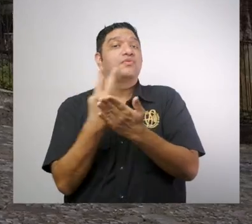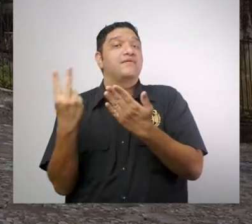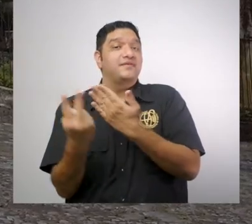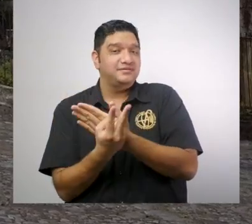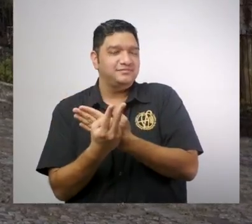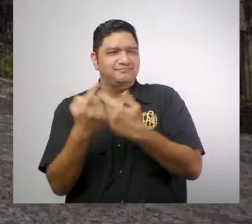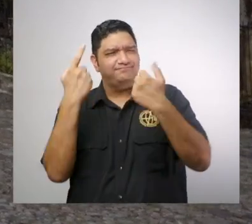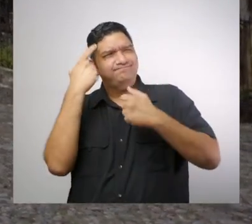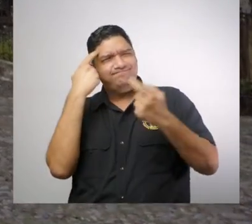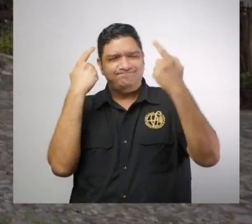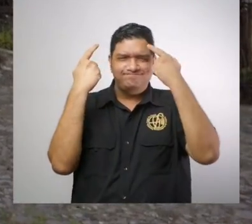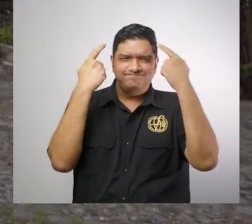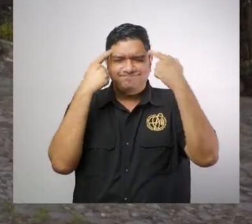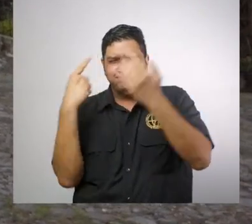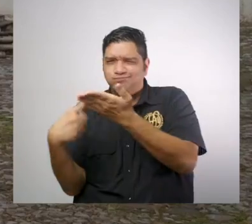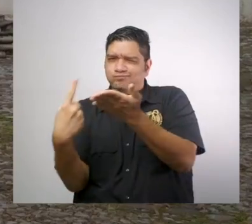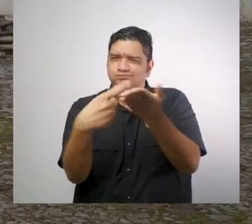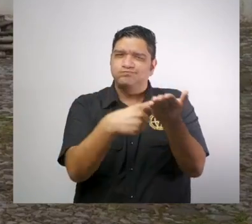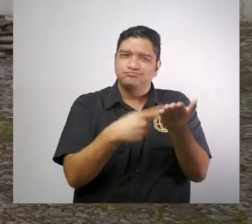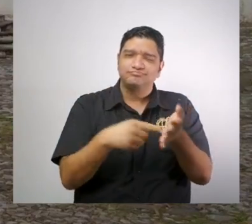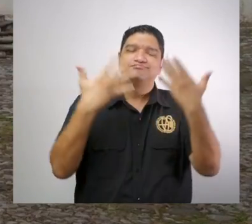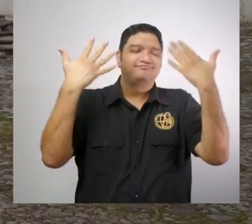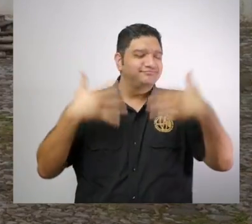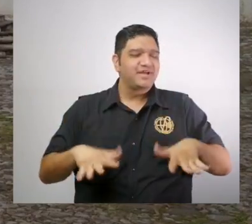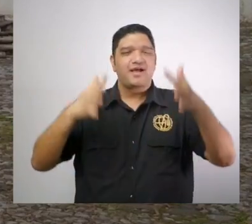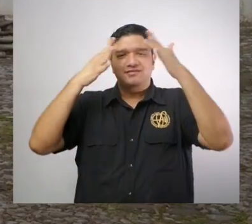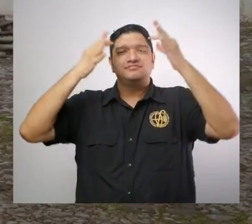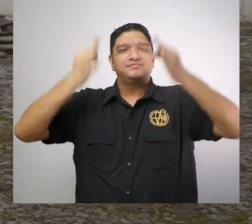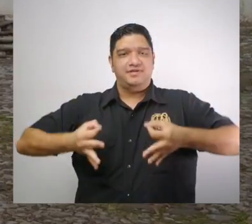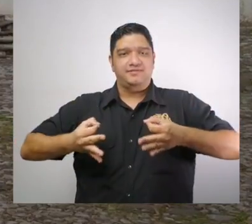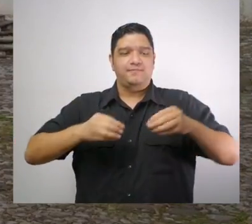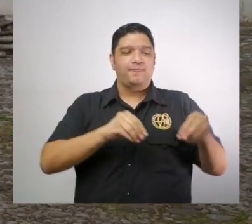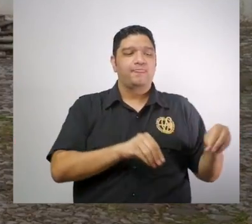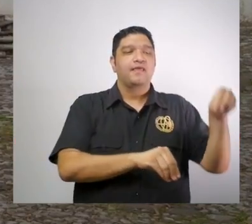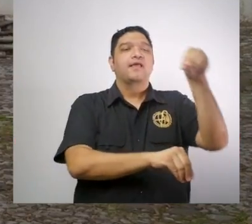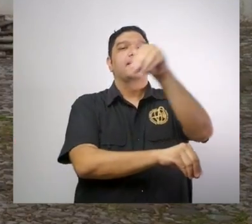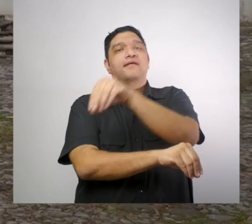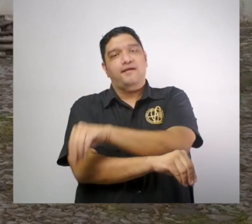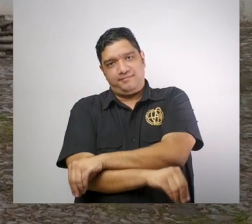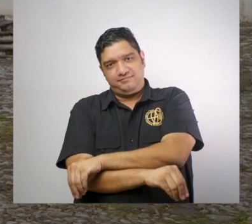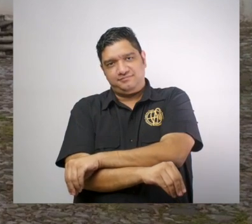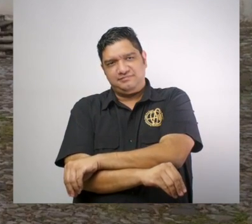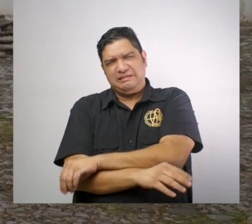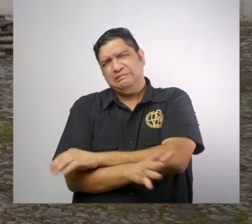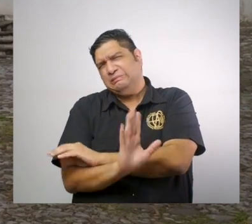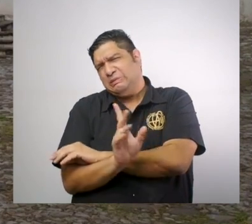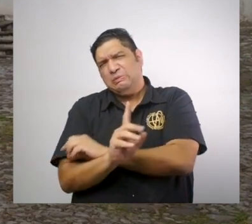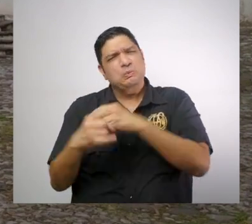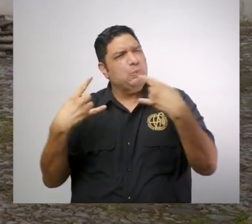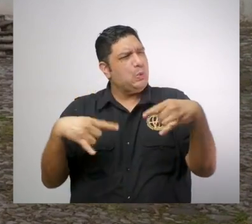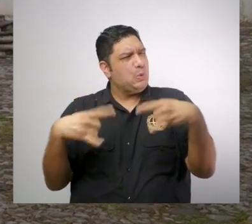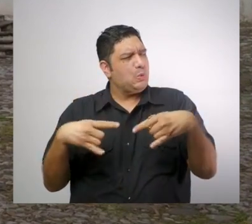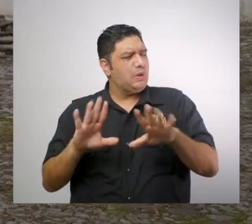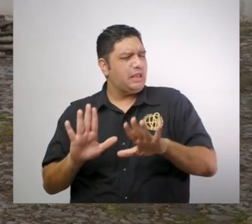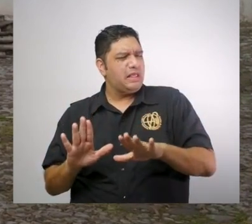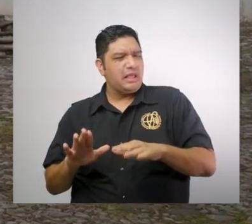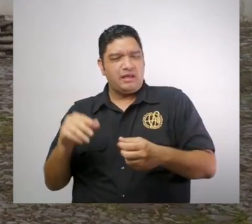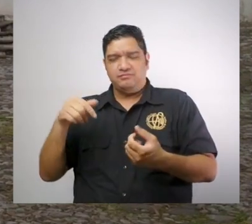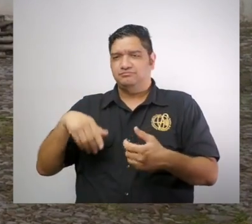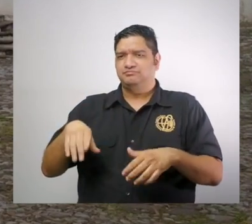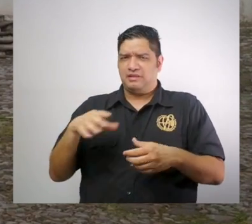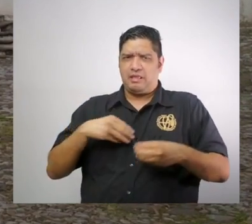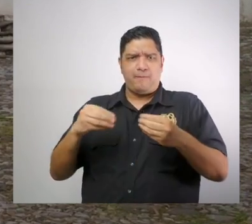cuenta trasladar la ciudad, aunque en ese momento no era necesario al Llano de la Virgen.